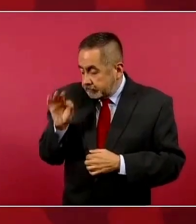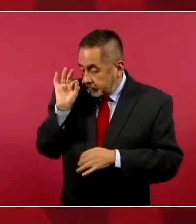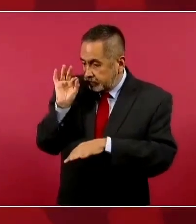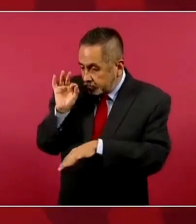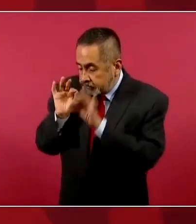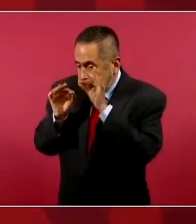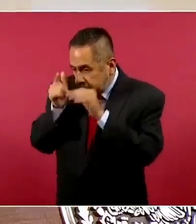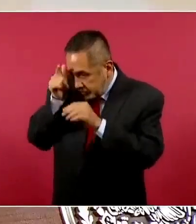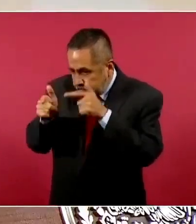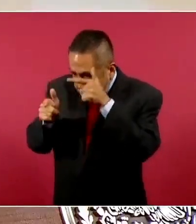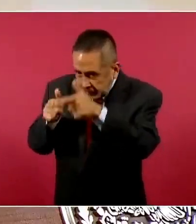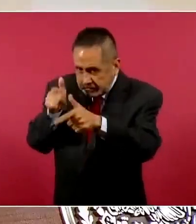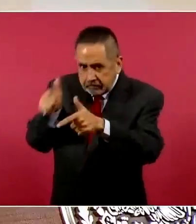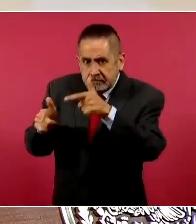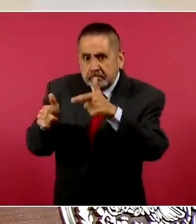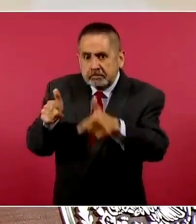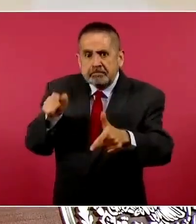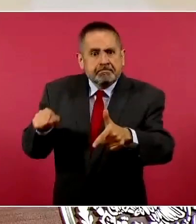o sea,